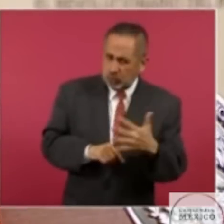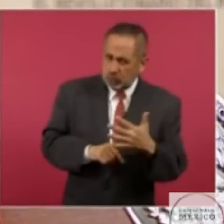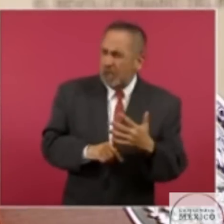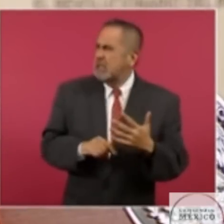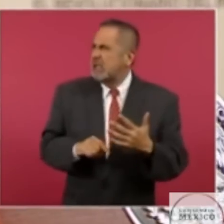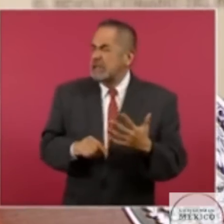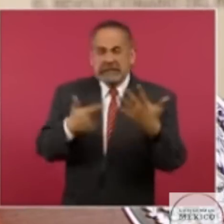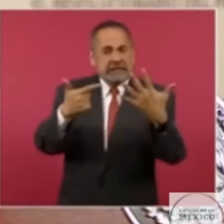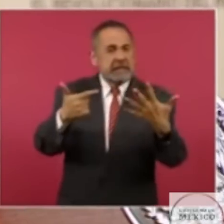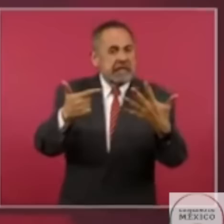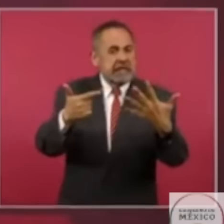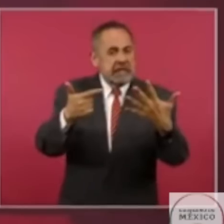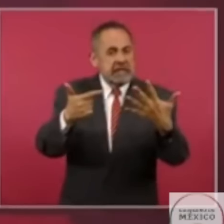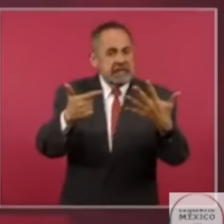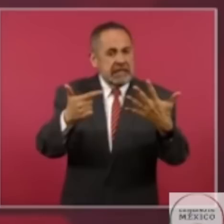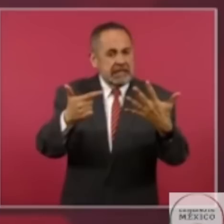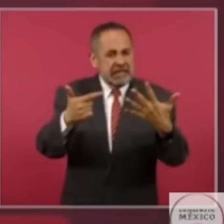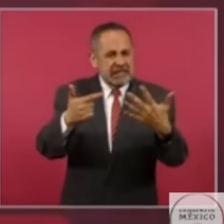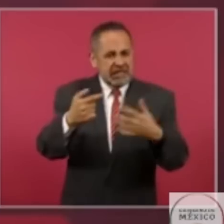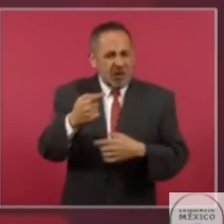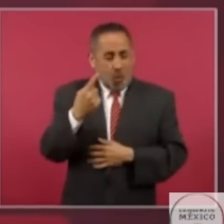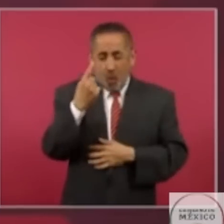siete y uno